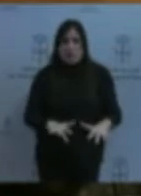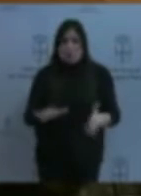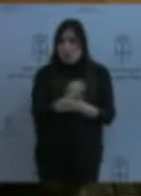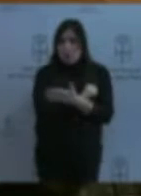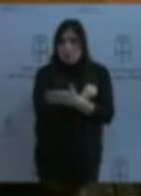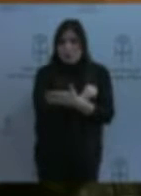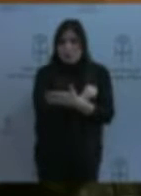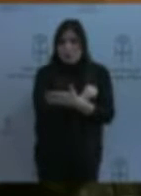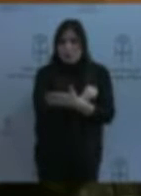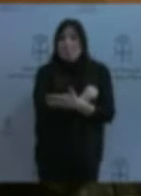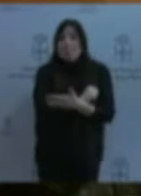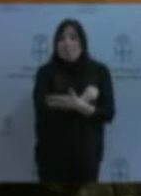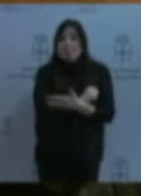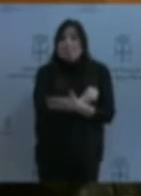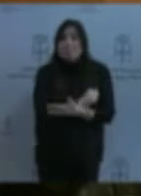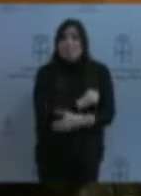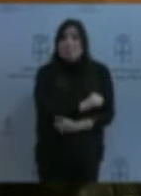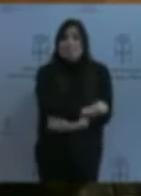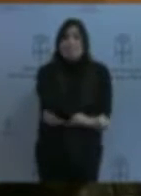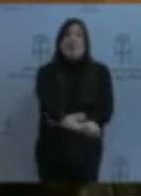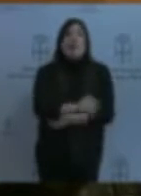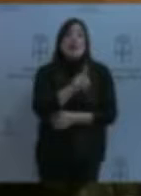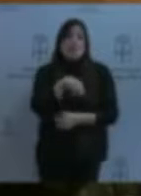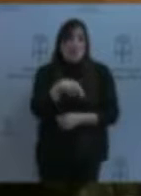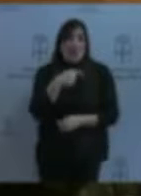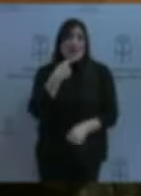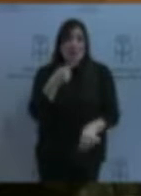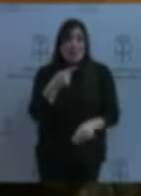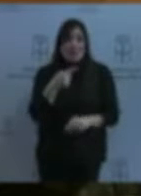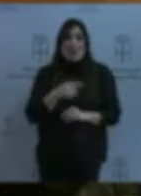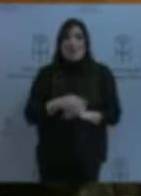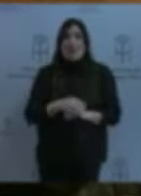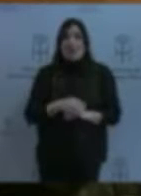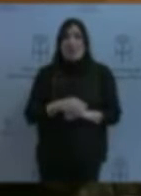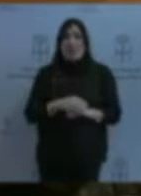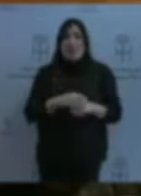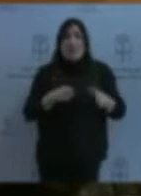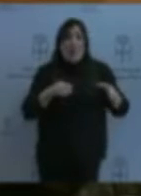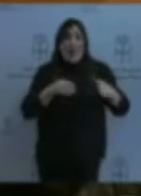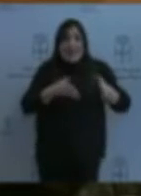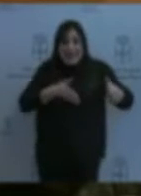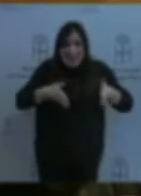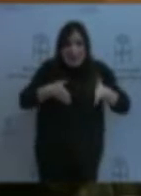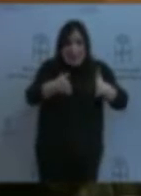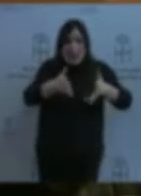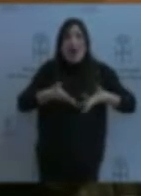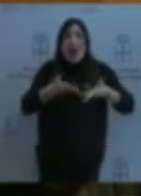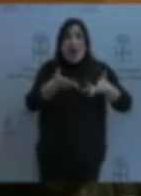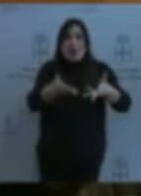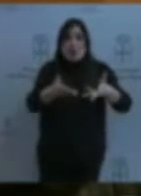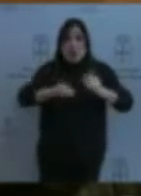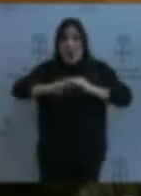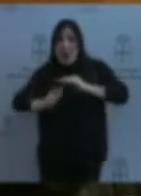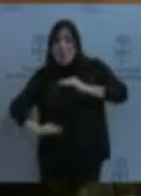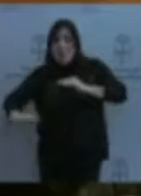También nos decían que el canal poco estaba ayudando a desaguar la poza de Navia, sino que lo que